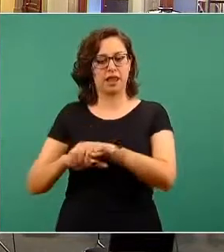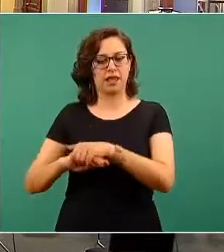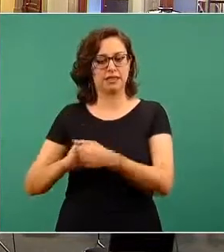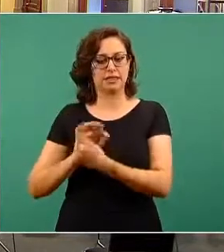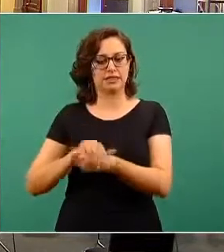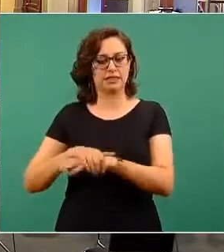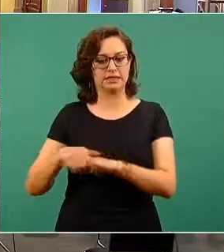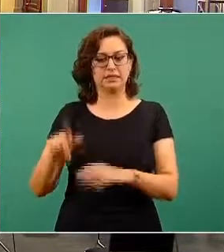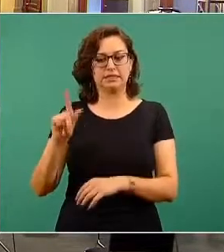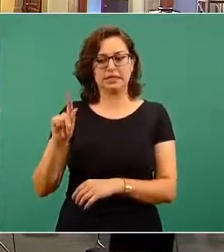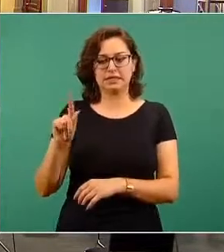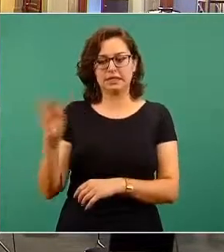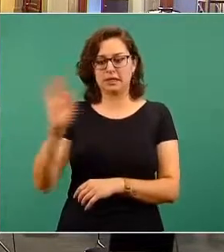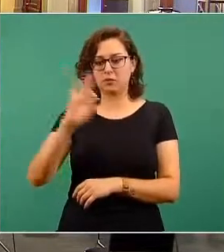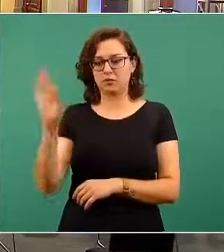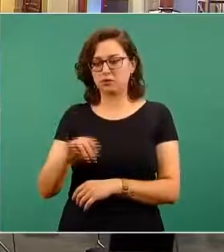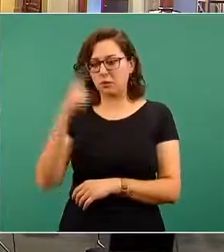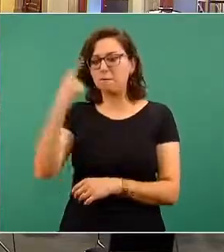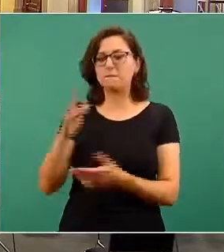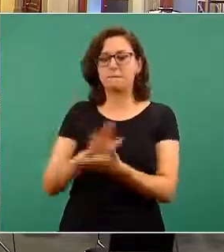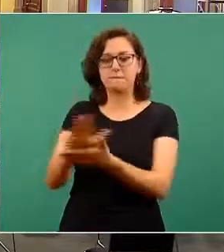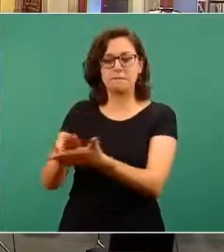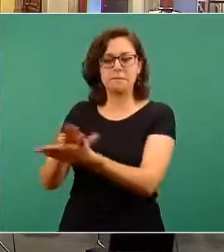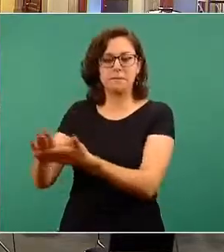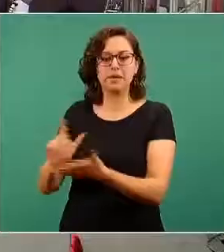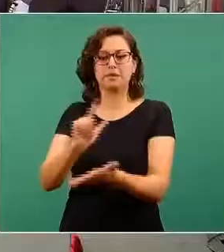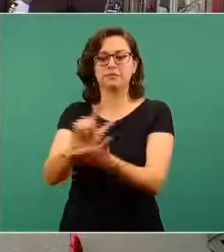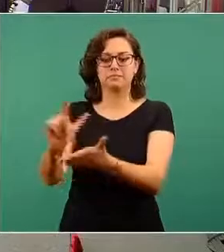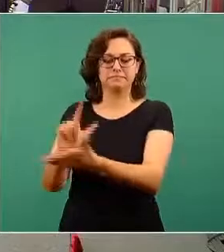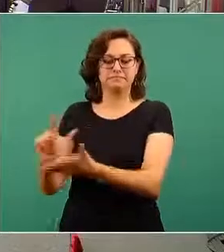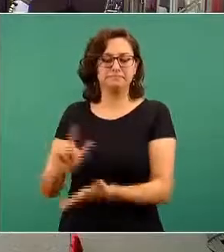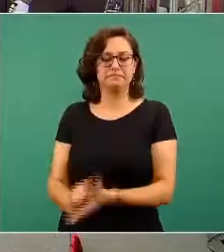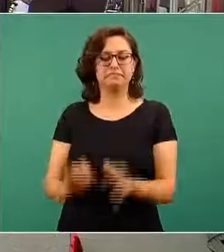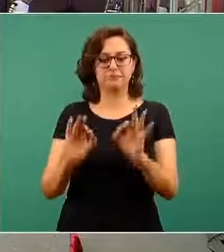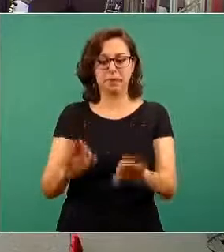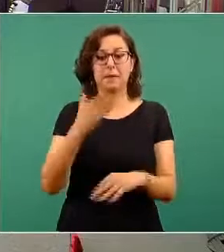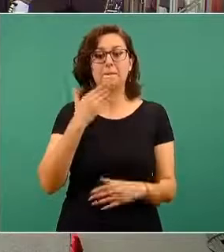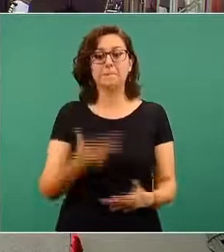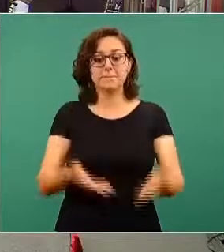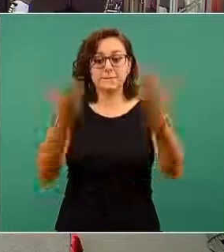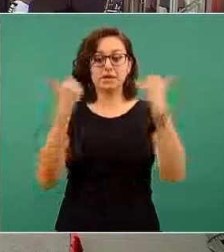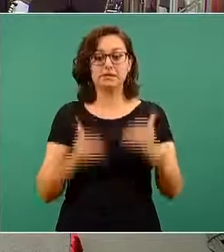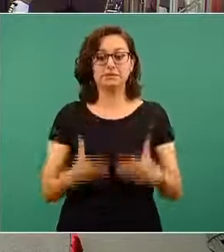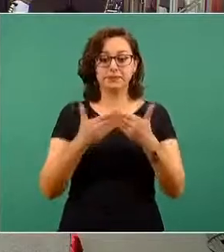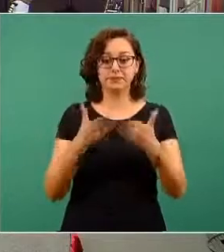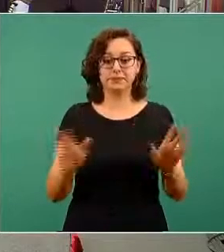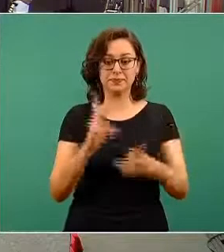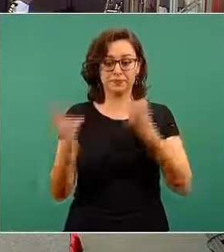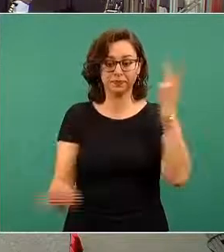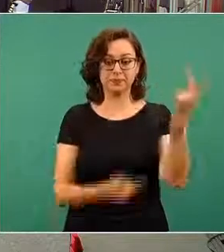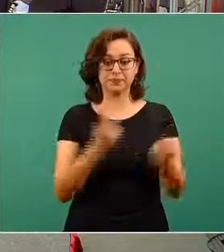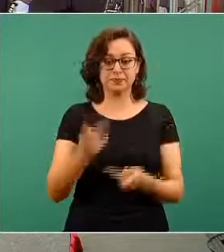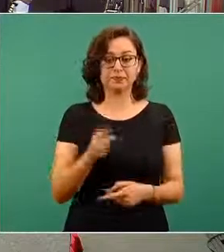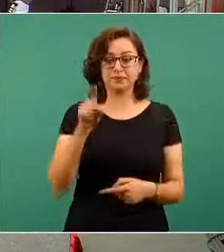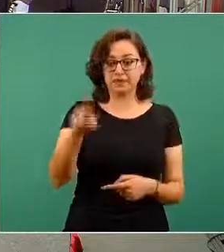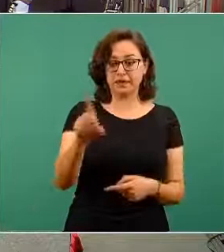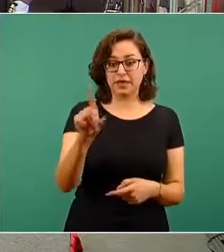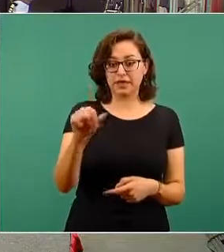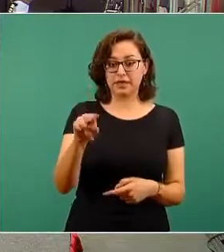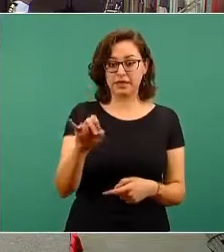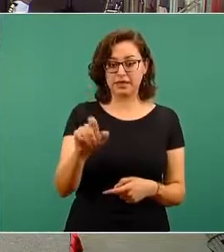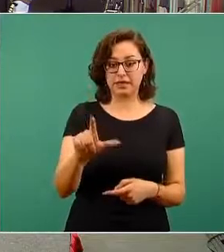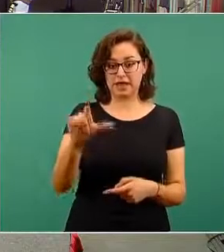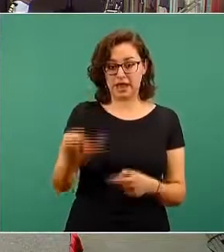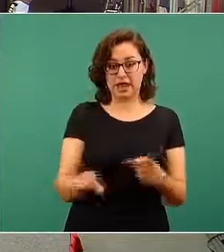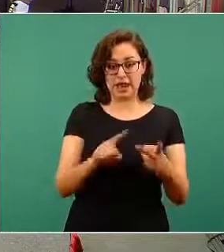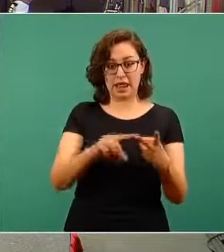70% para las superficies. Muy bien, pues vamos a empezar con la sesión de preguntas y respuestas. Daniela Pastrana, a pie de